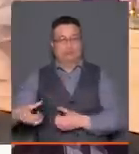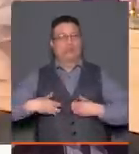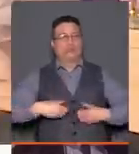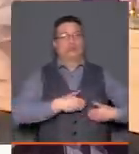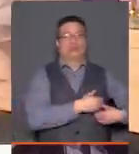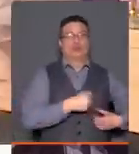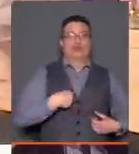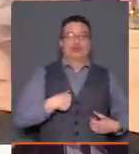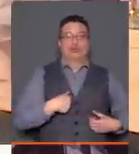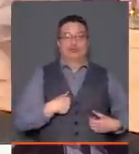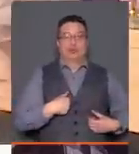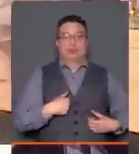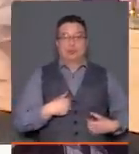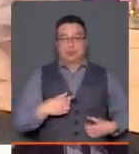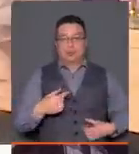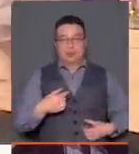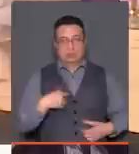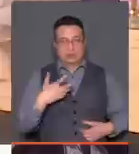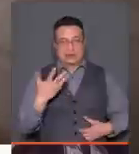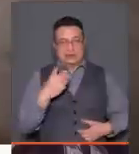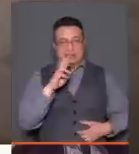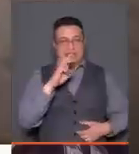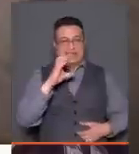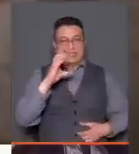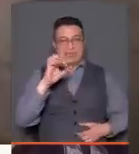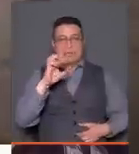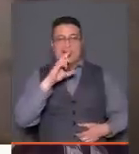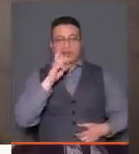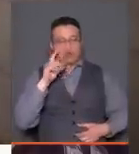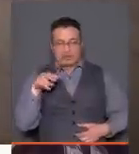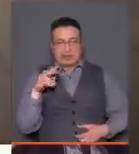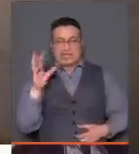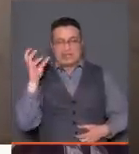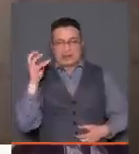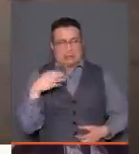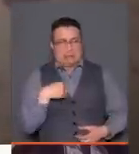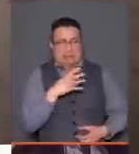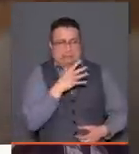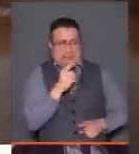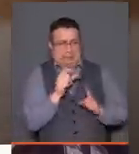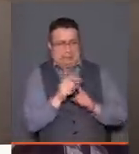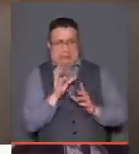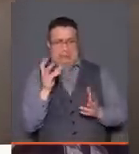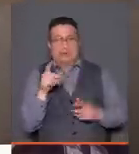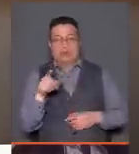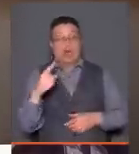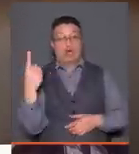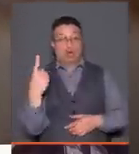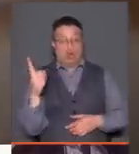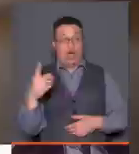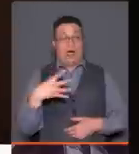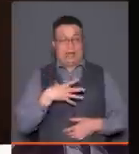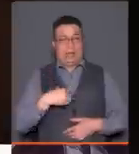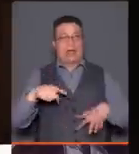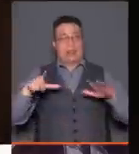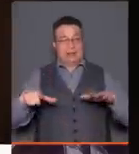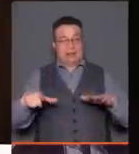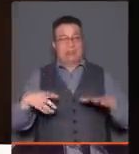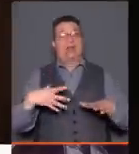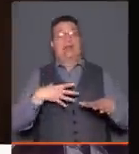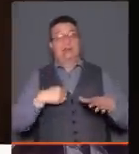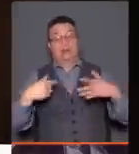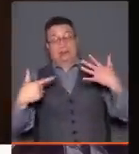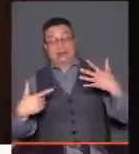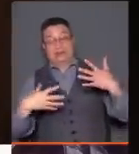yo en ese tiempo no sabía lo que era aceptación esa tarde feliz linda no estaba sola su hija de 17 y su hijo de 7 años